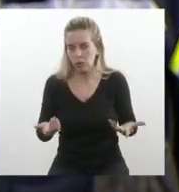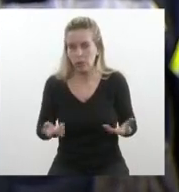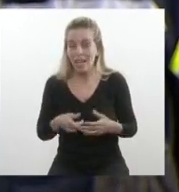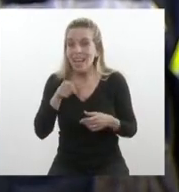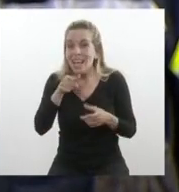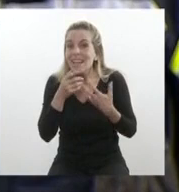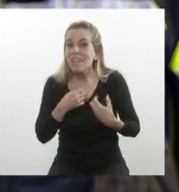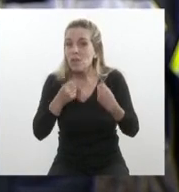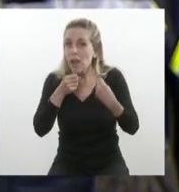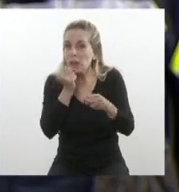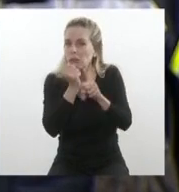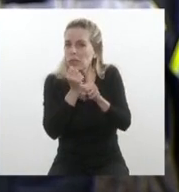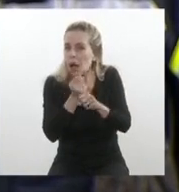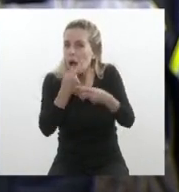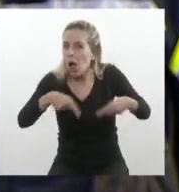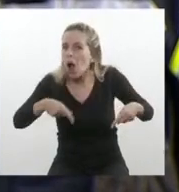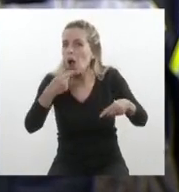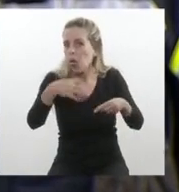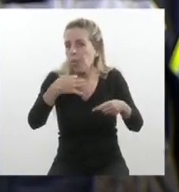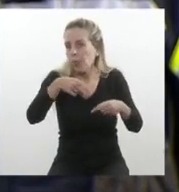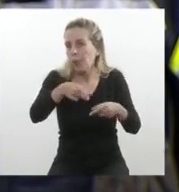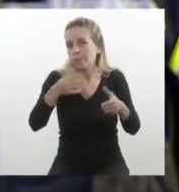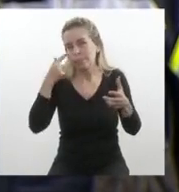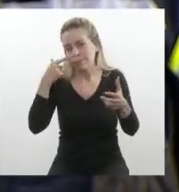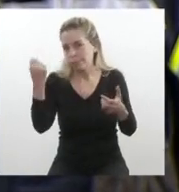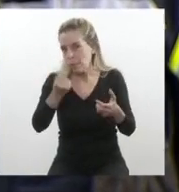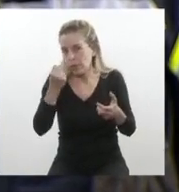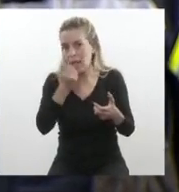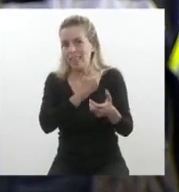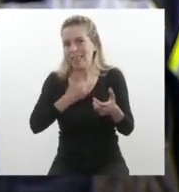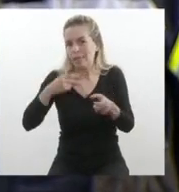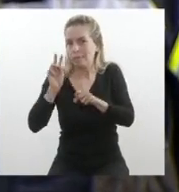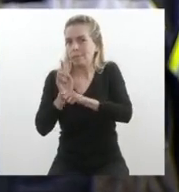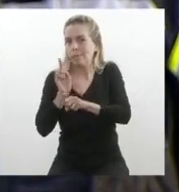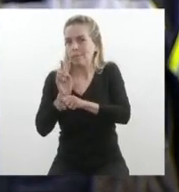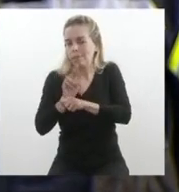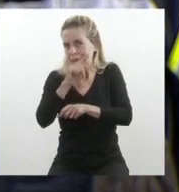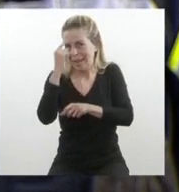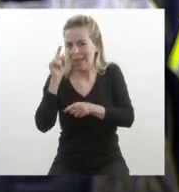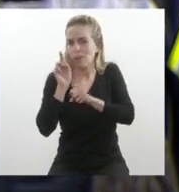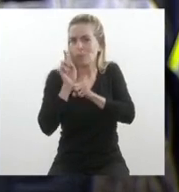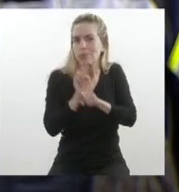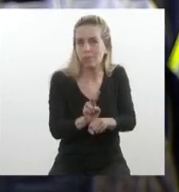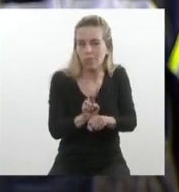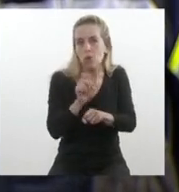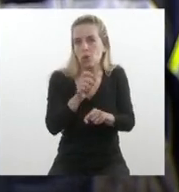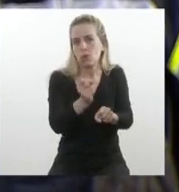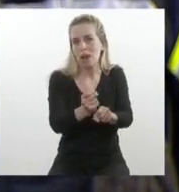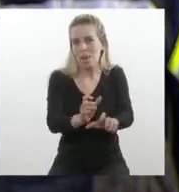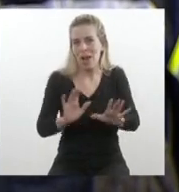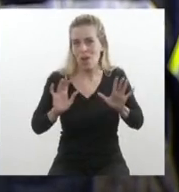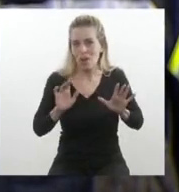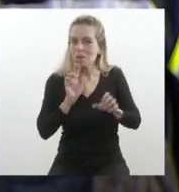ese esfuerzo debe estar cuanto menos suficientemente protegido por el Estado para que no se convierta